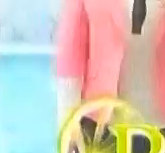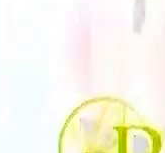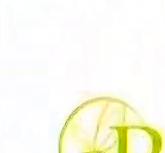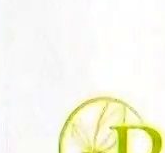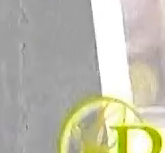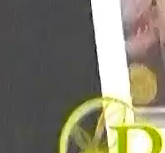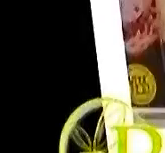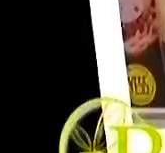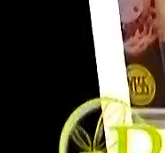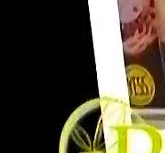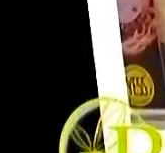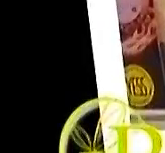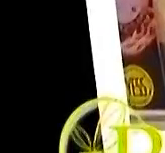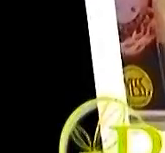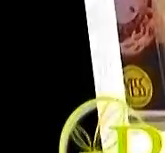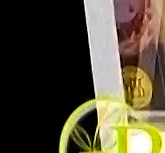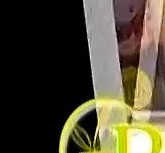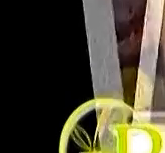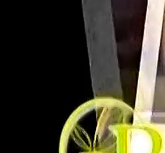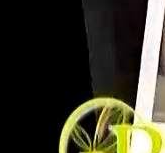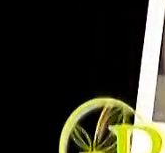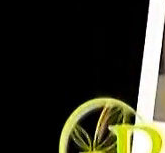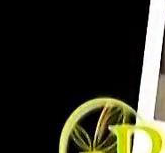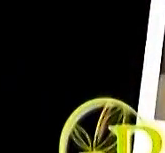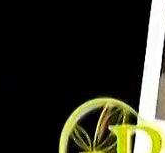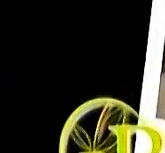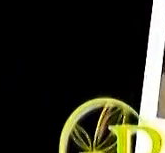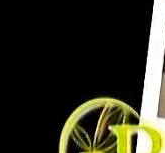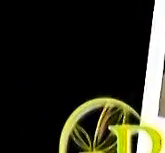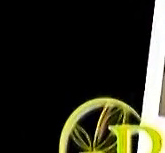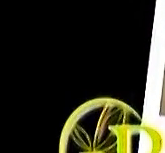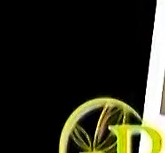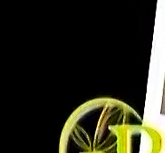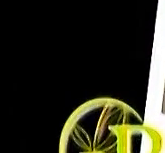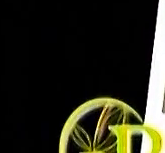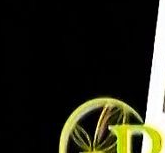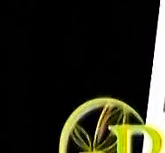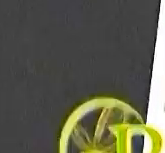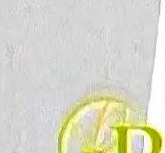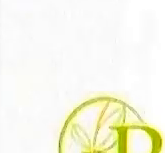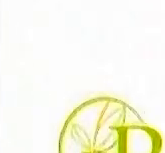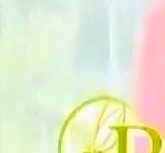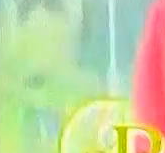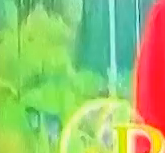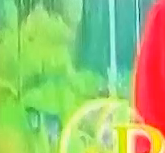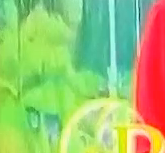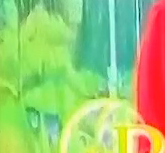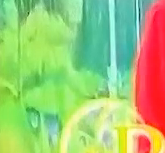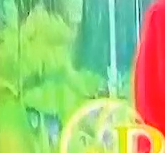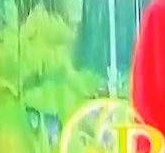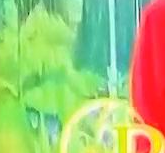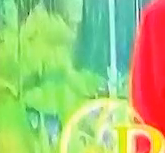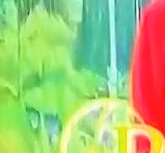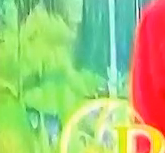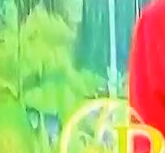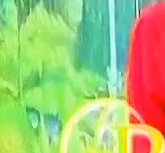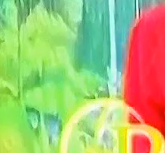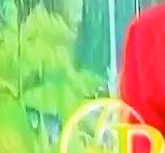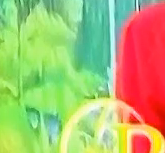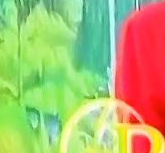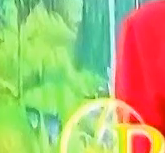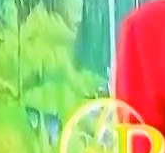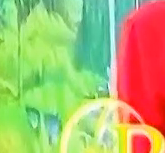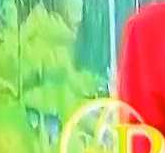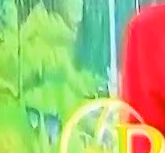El Tradicional, en Armenia, frente a la Lotería del Quindío, y en el Centro Comercial Calima, ahora también estamos en Bogotá. Sí, en Bogotá, encuentre con